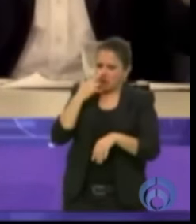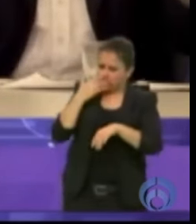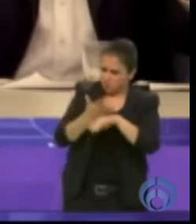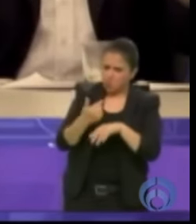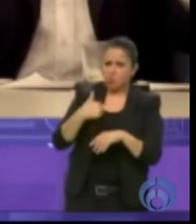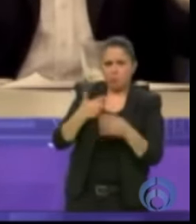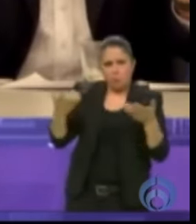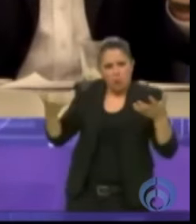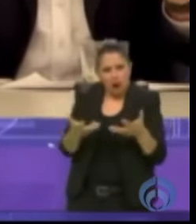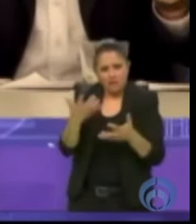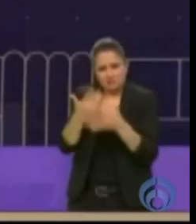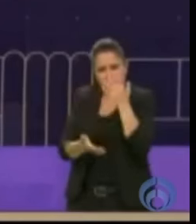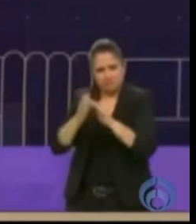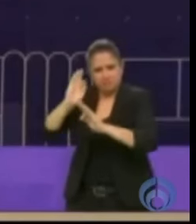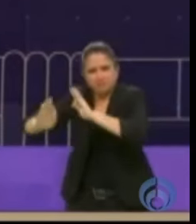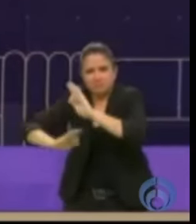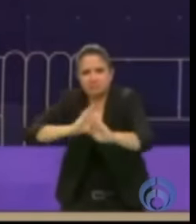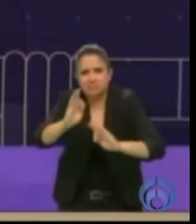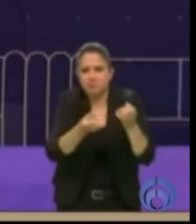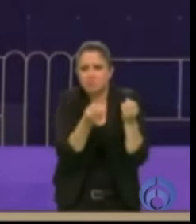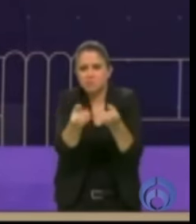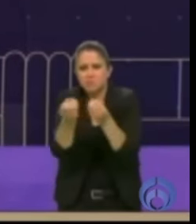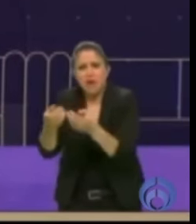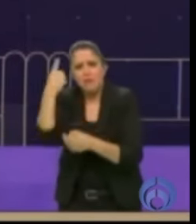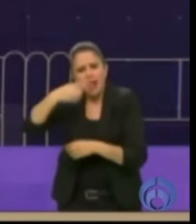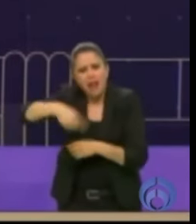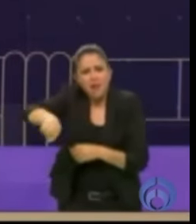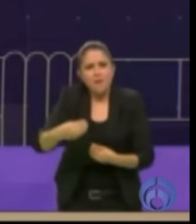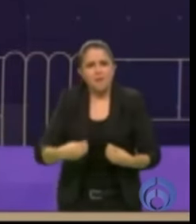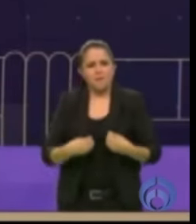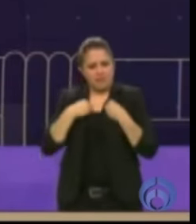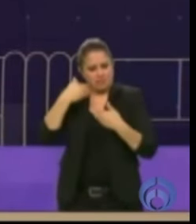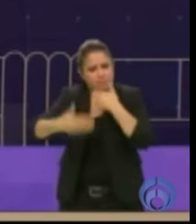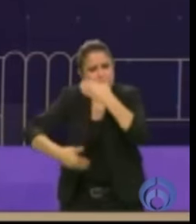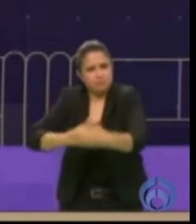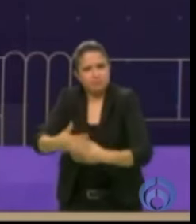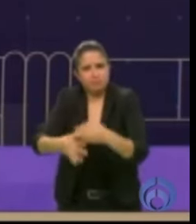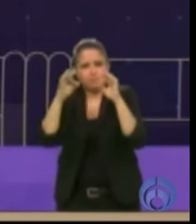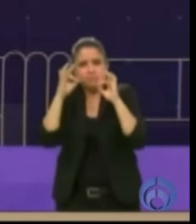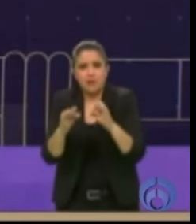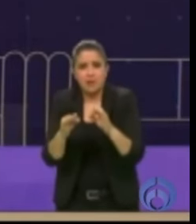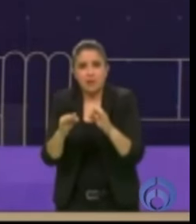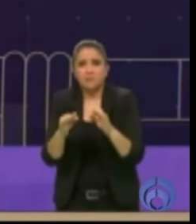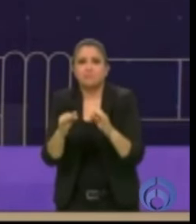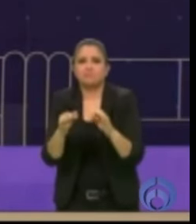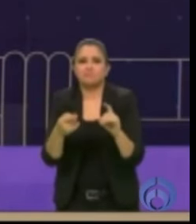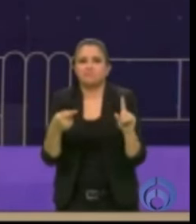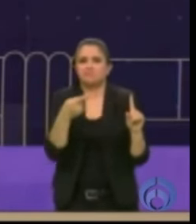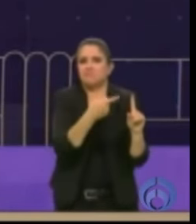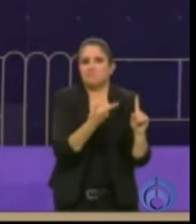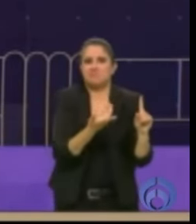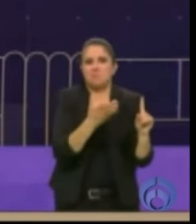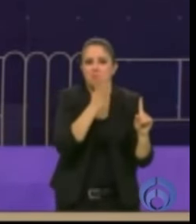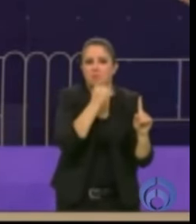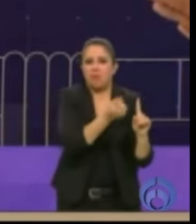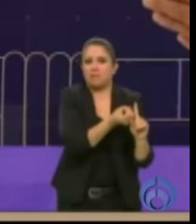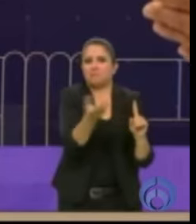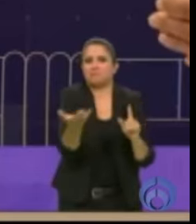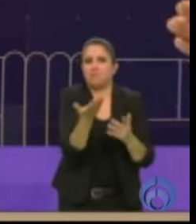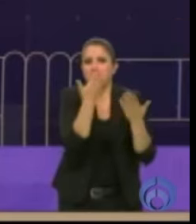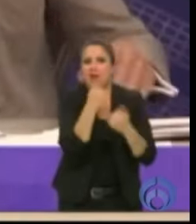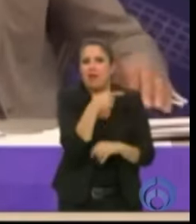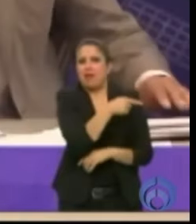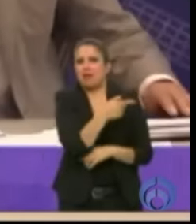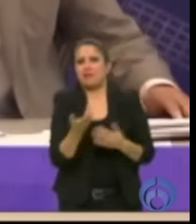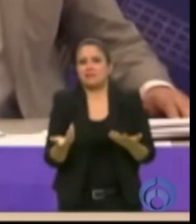votar por la posición de Taboada. Quienes quieren continuidad es Brugada. La tercera oportunidad de MC,